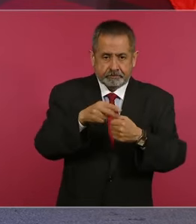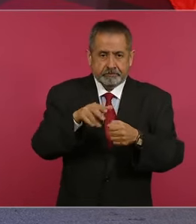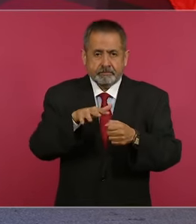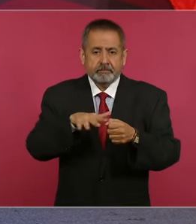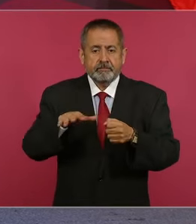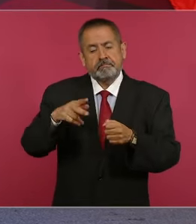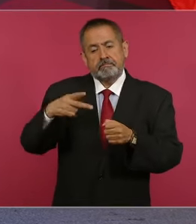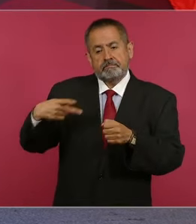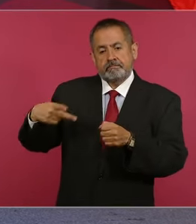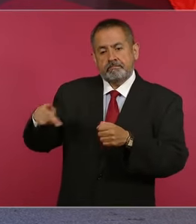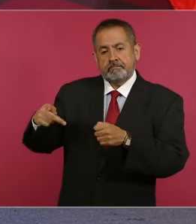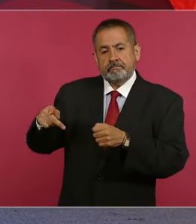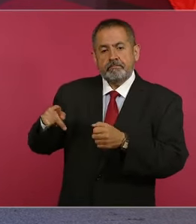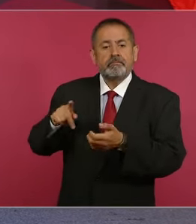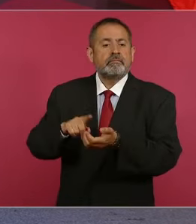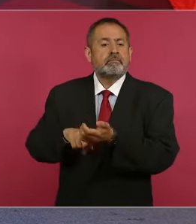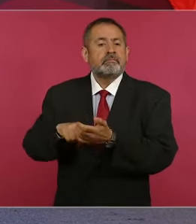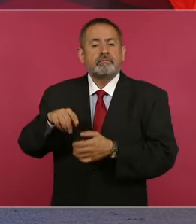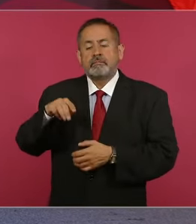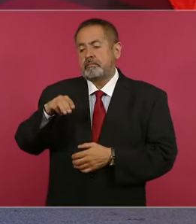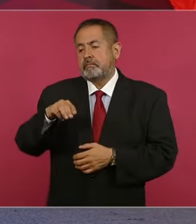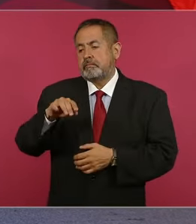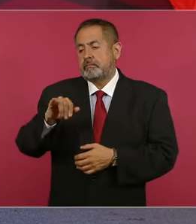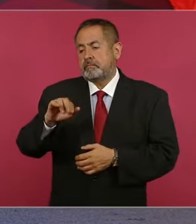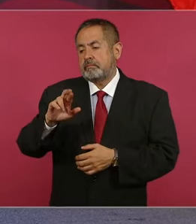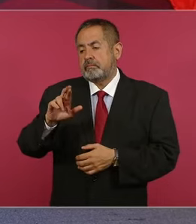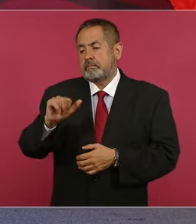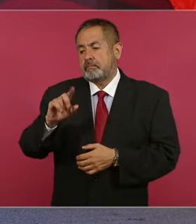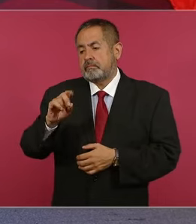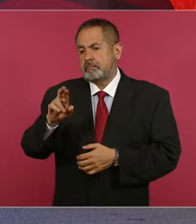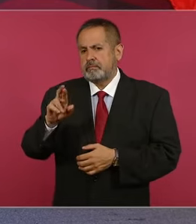lado de Guatemala que se llama El Mirador, bellísima también.